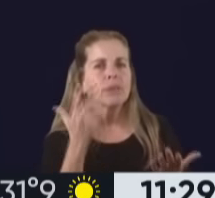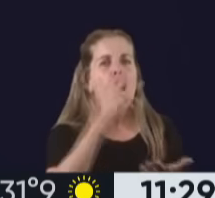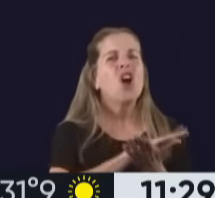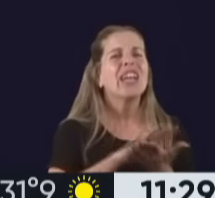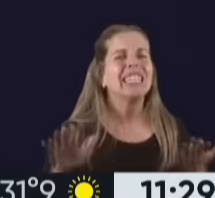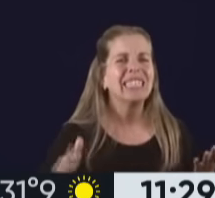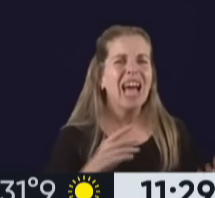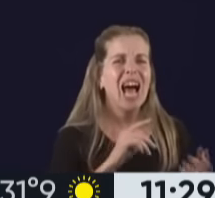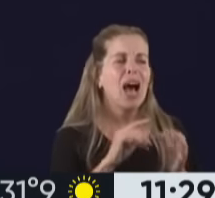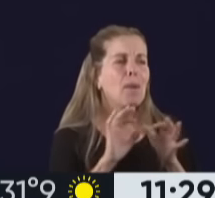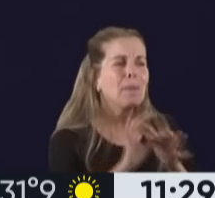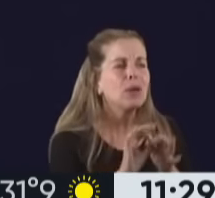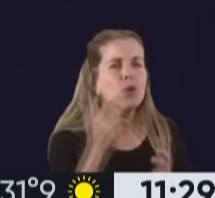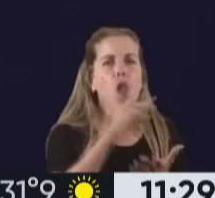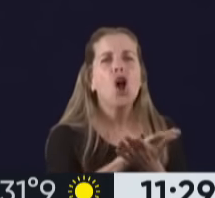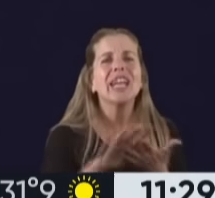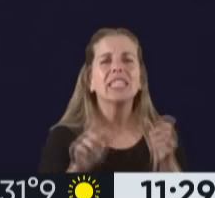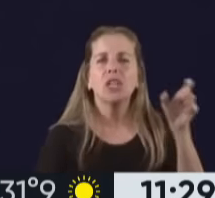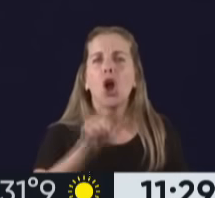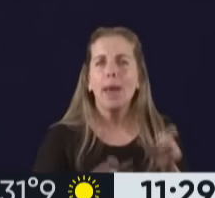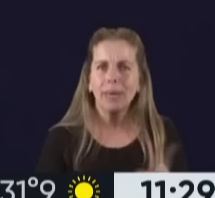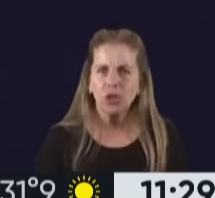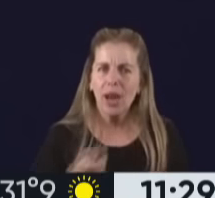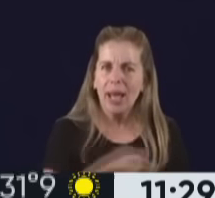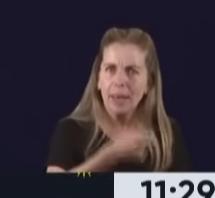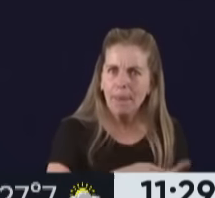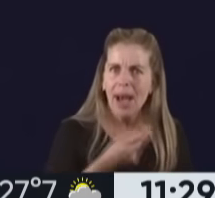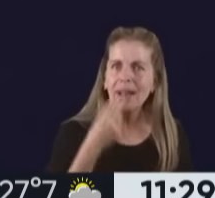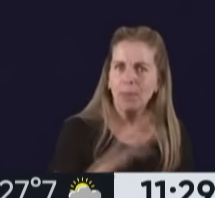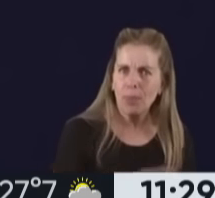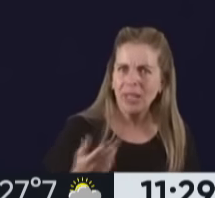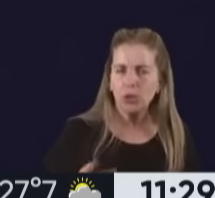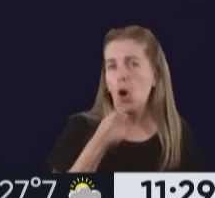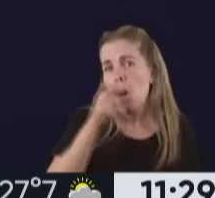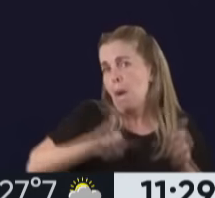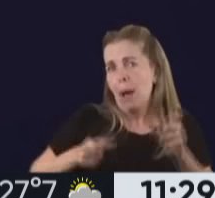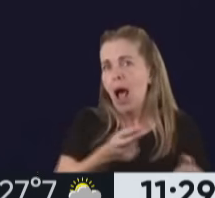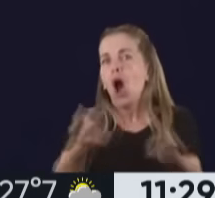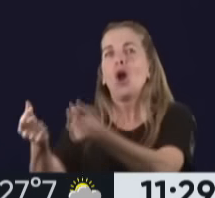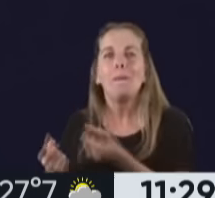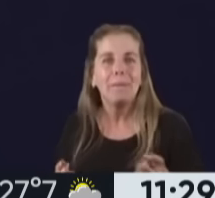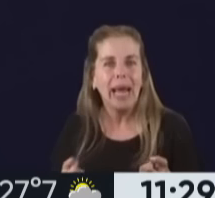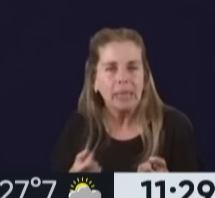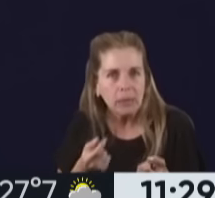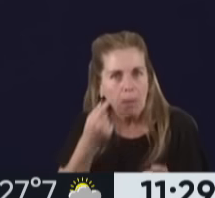lo interesante es que todos podamos conocer qué es lo que estamos pagando cuando vamos al supermercado, cuando compramos cualquier